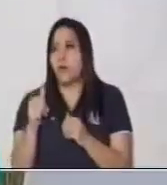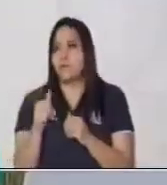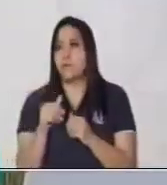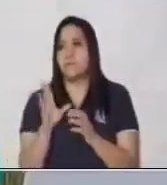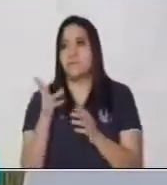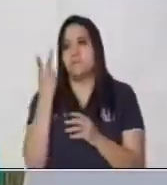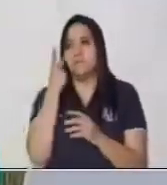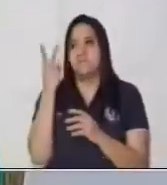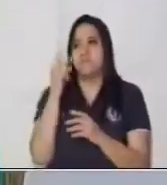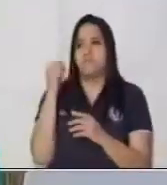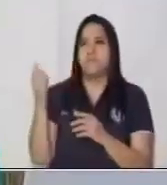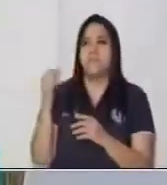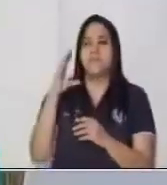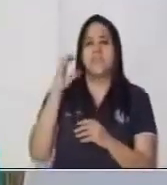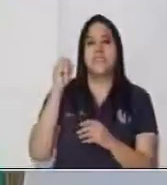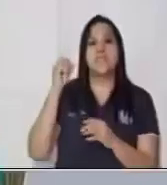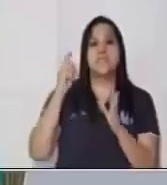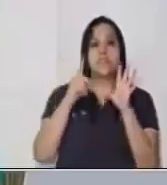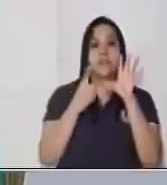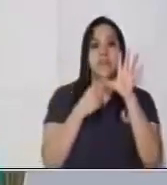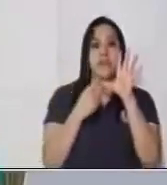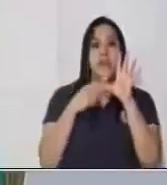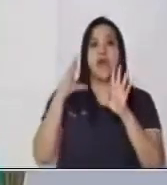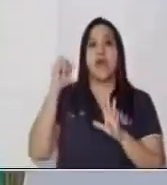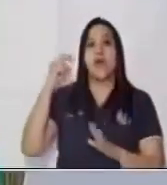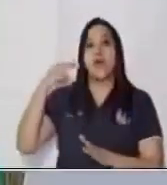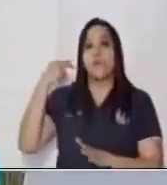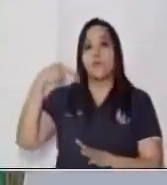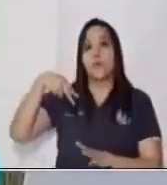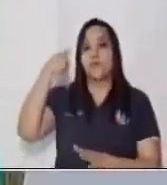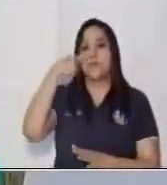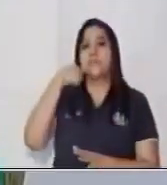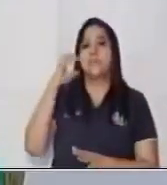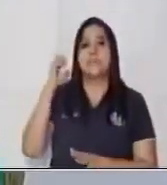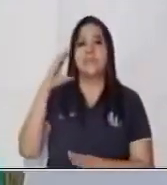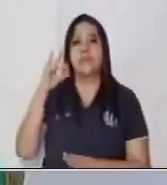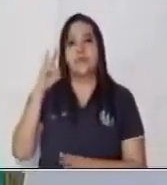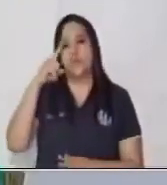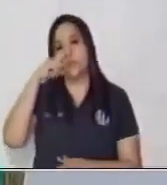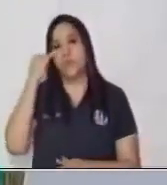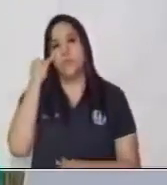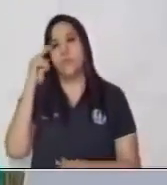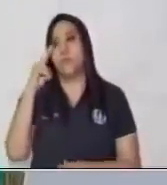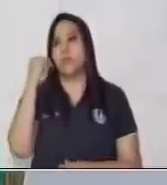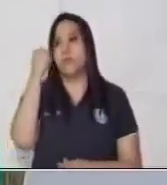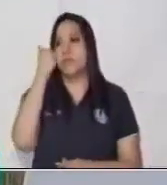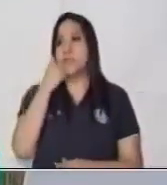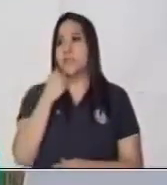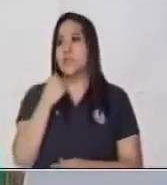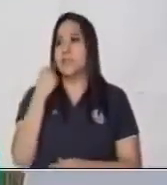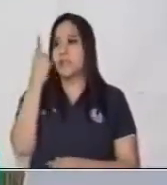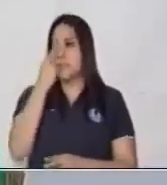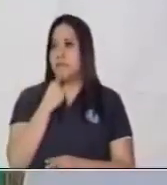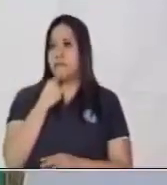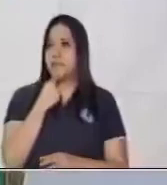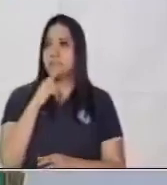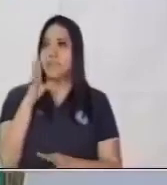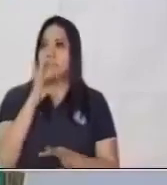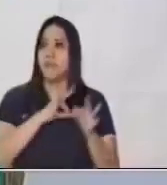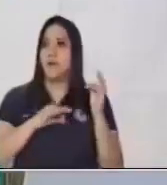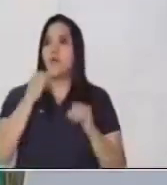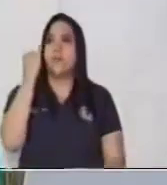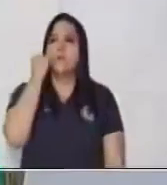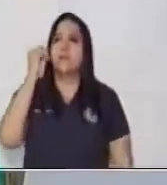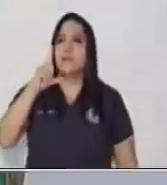También tenemos las consecutivas que tienen otro nombre, se llaman hilativas, consecutivas o